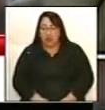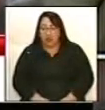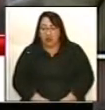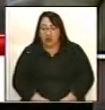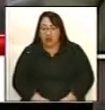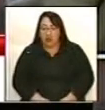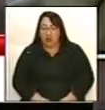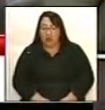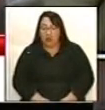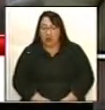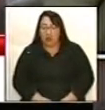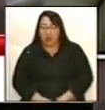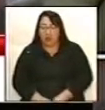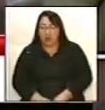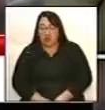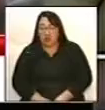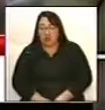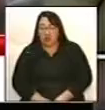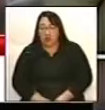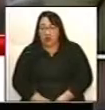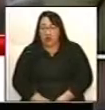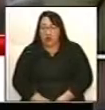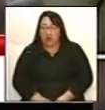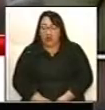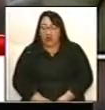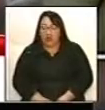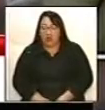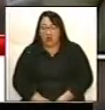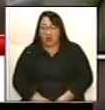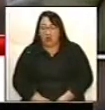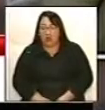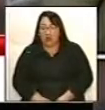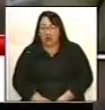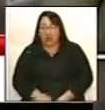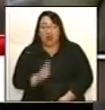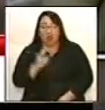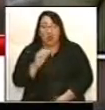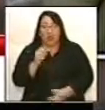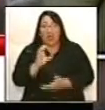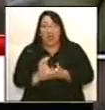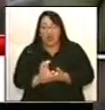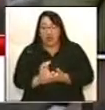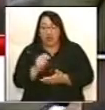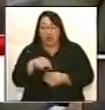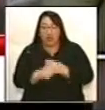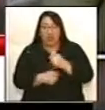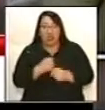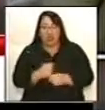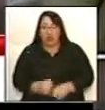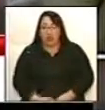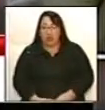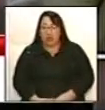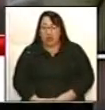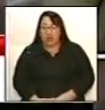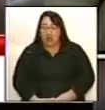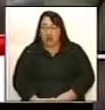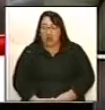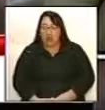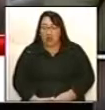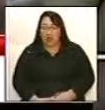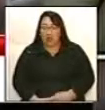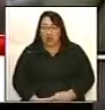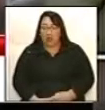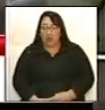los productos que son bienes de capital, de acá a 10 años, ¿qué